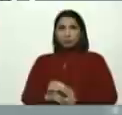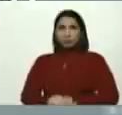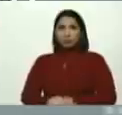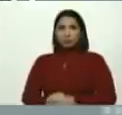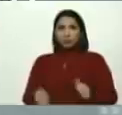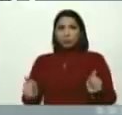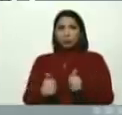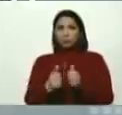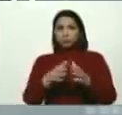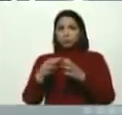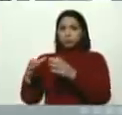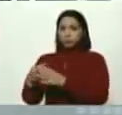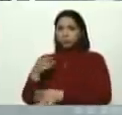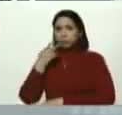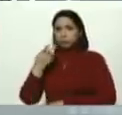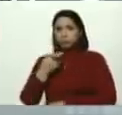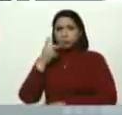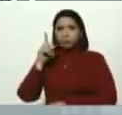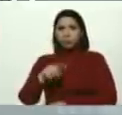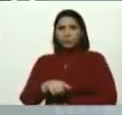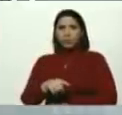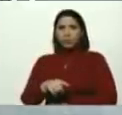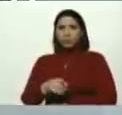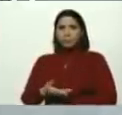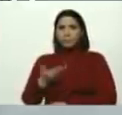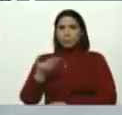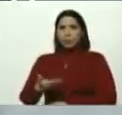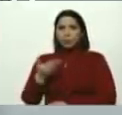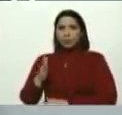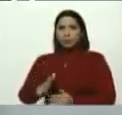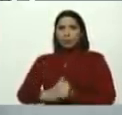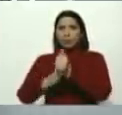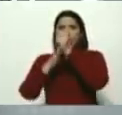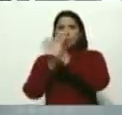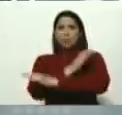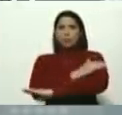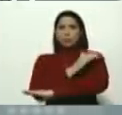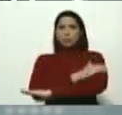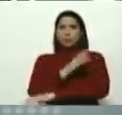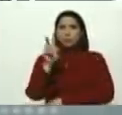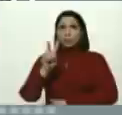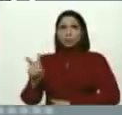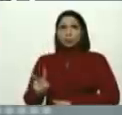los partidos políticos y parte importante de los líderes de la oposición en Venezuela.